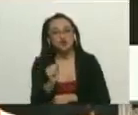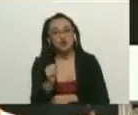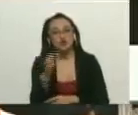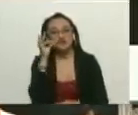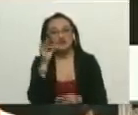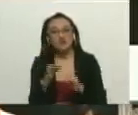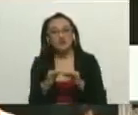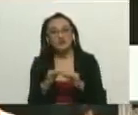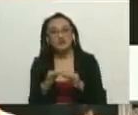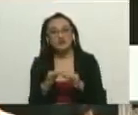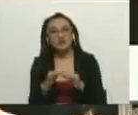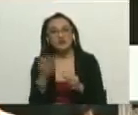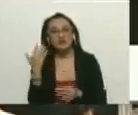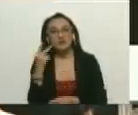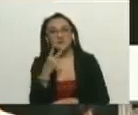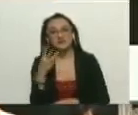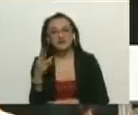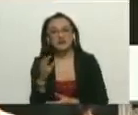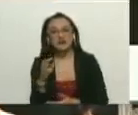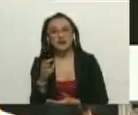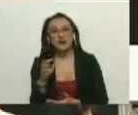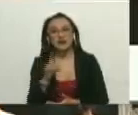esperanza de aquel 23 de